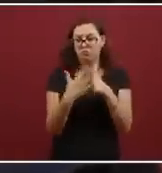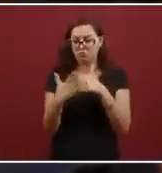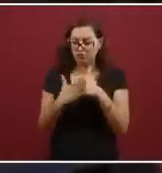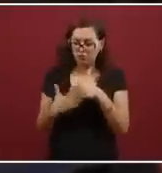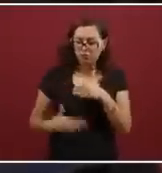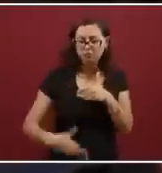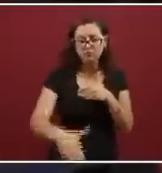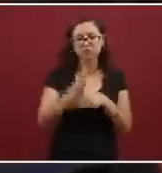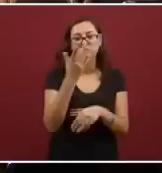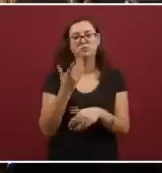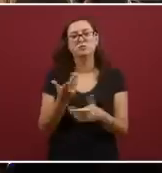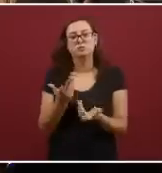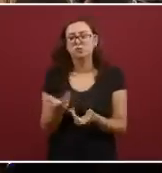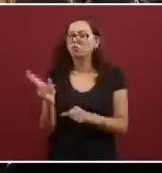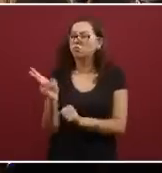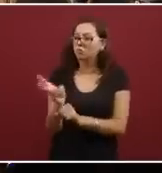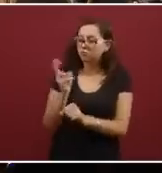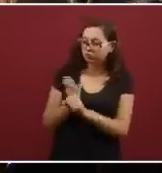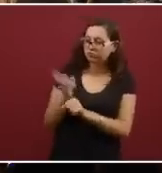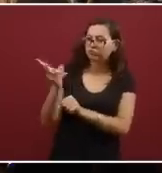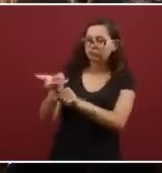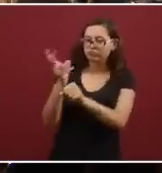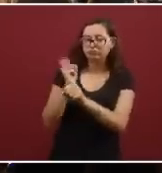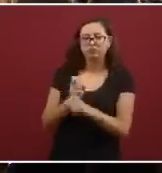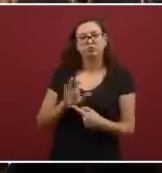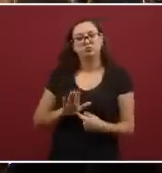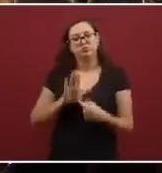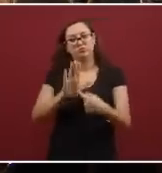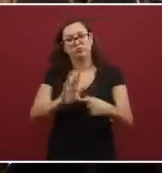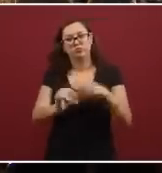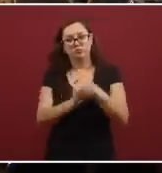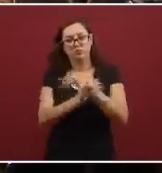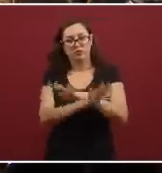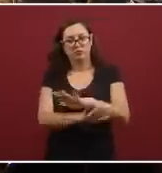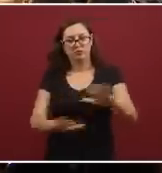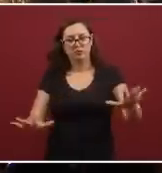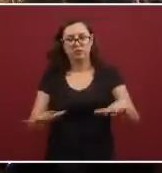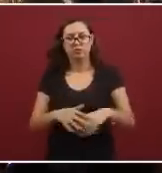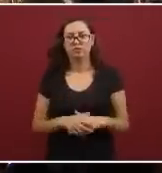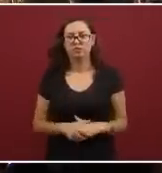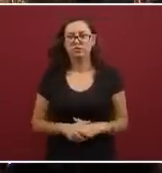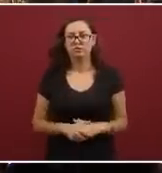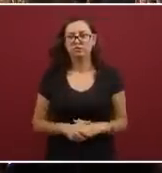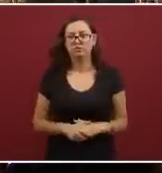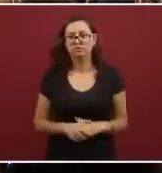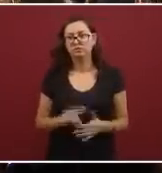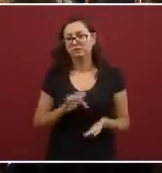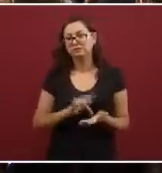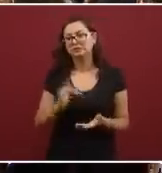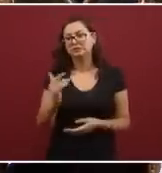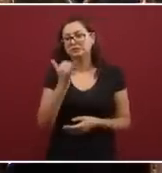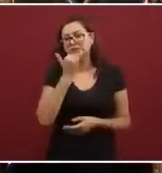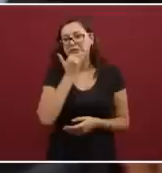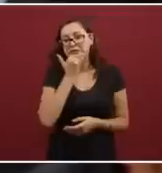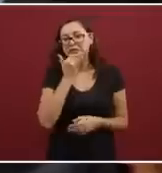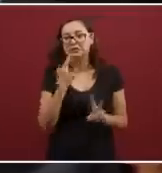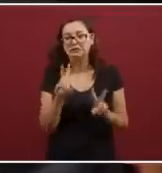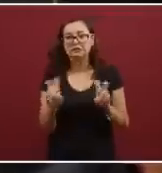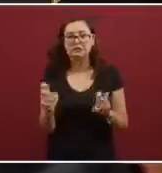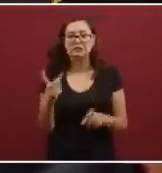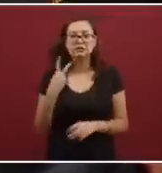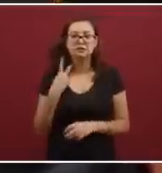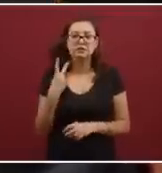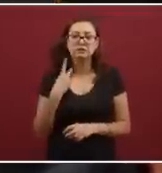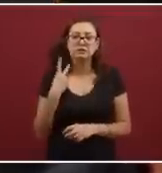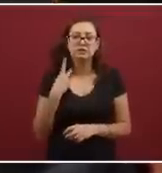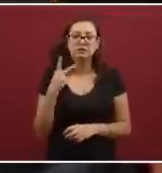presidente nos indique. Invitamos a las dependencias correspondientes y lo informamos. Gracias. Pero, señor presidente, nada más en cuanto a política pública